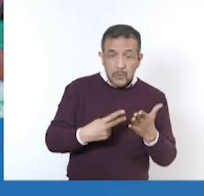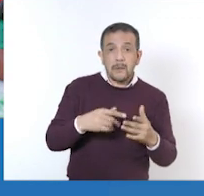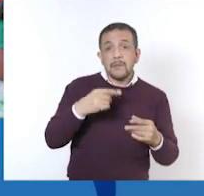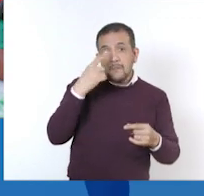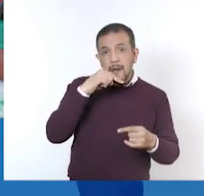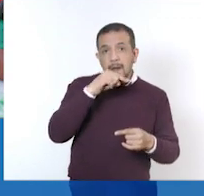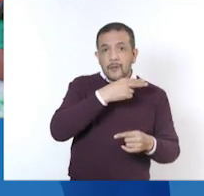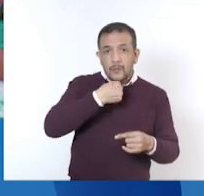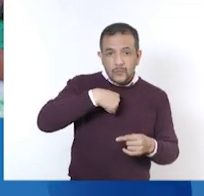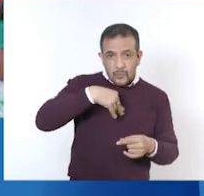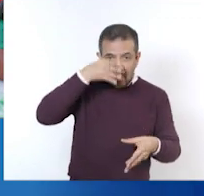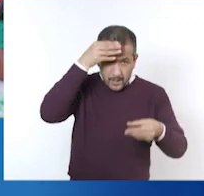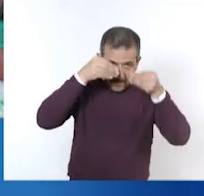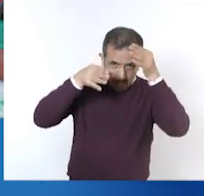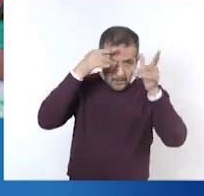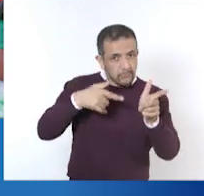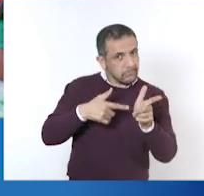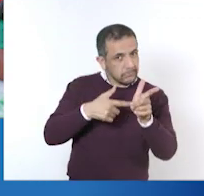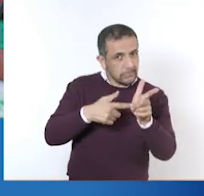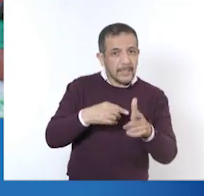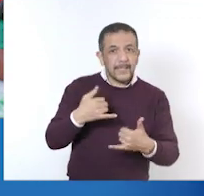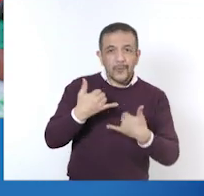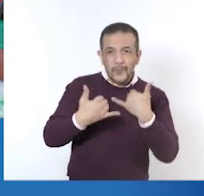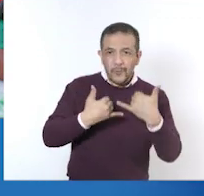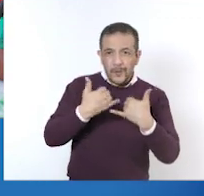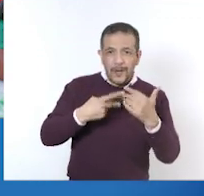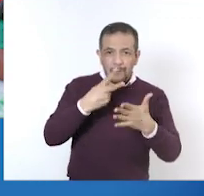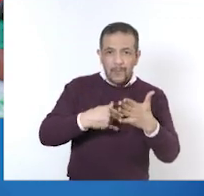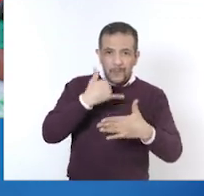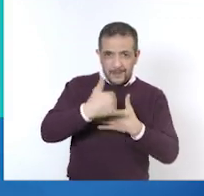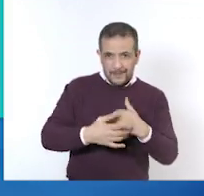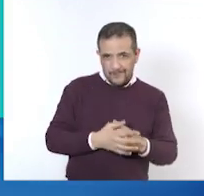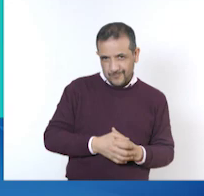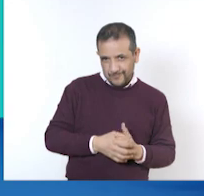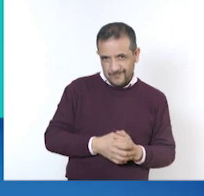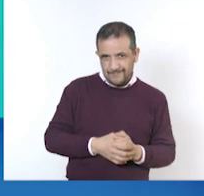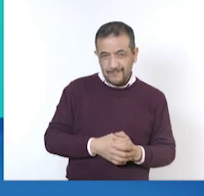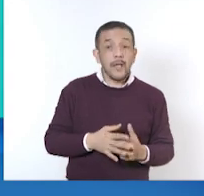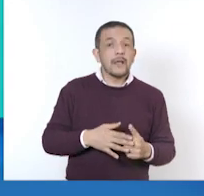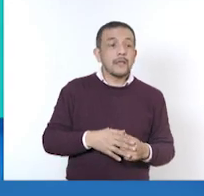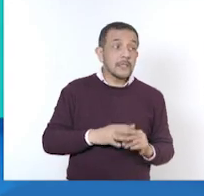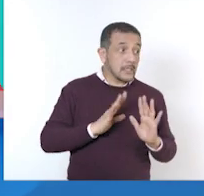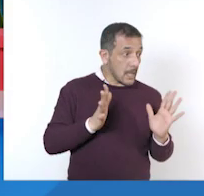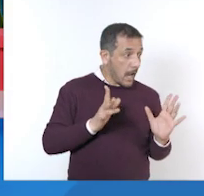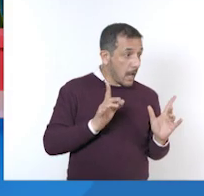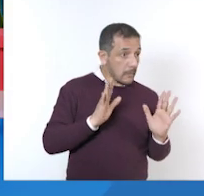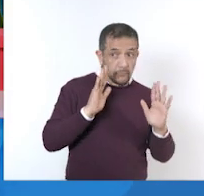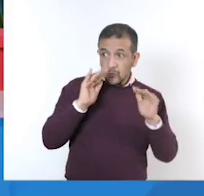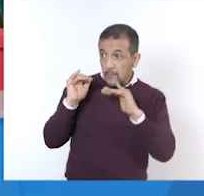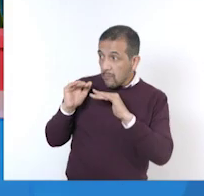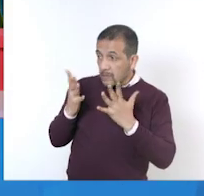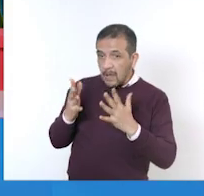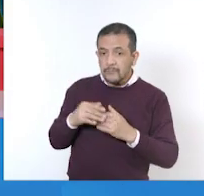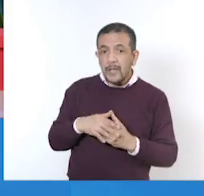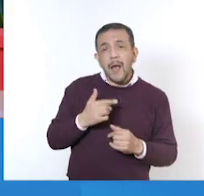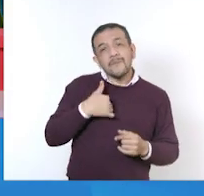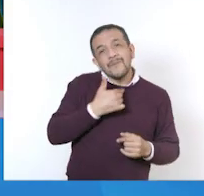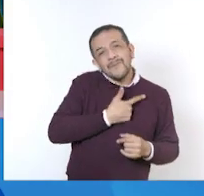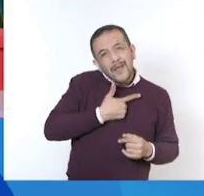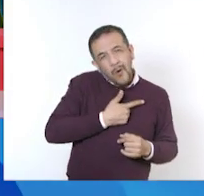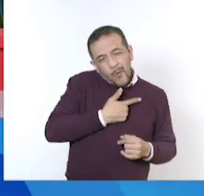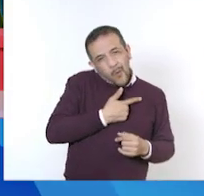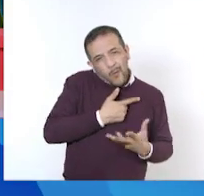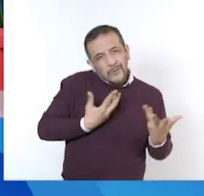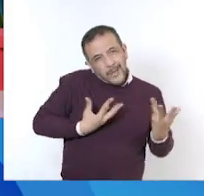programas más para seguir aprendiendo y jugando con nuestro proyecto. Ya nos vamos, ¿verdad?